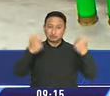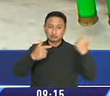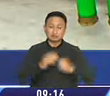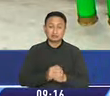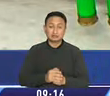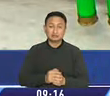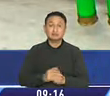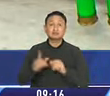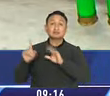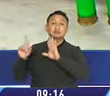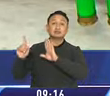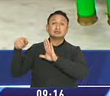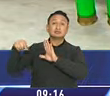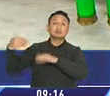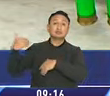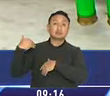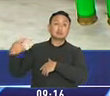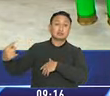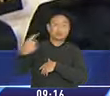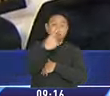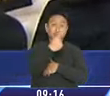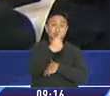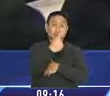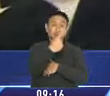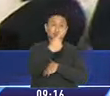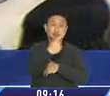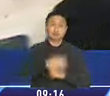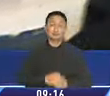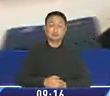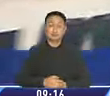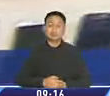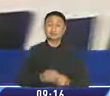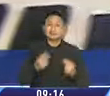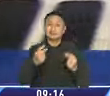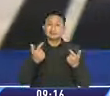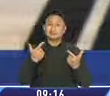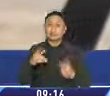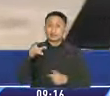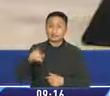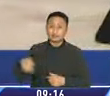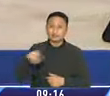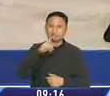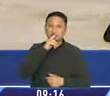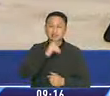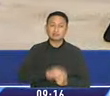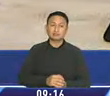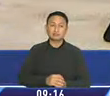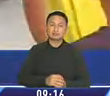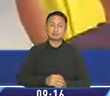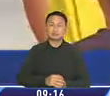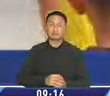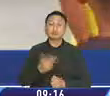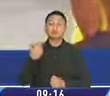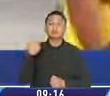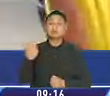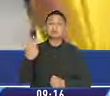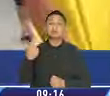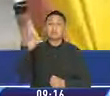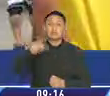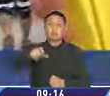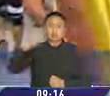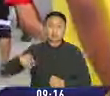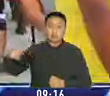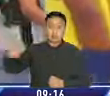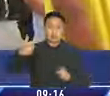los sospechosos se les encontró armas de fuego inmediatamente se hizo un análisis de quiénes eran tres personas habían sido heridas por